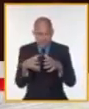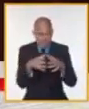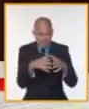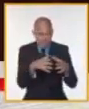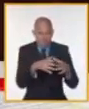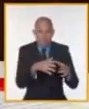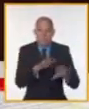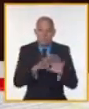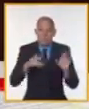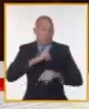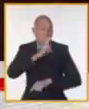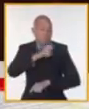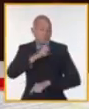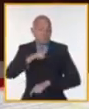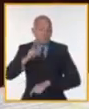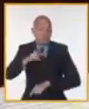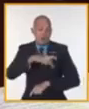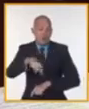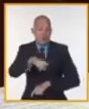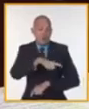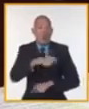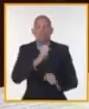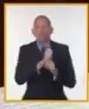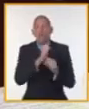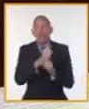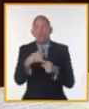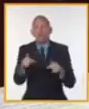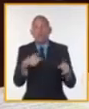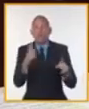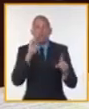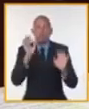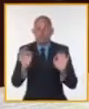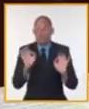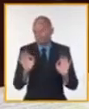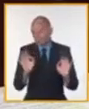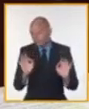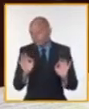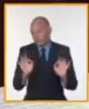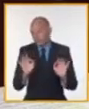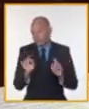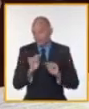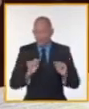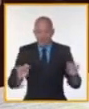por el sistema político. Y además de eso, desde una óptica y un pensamiento crítico,